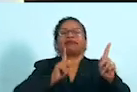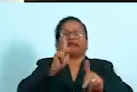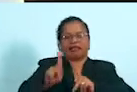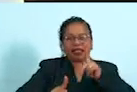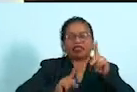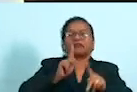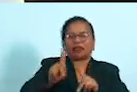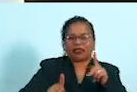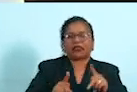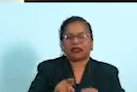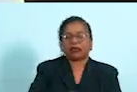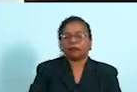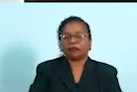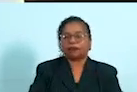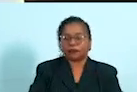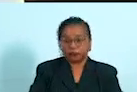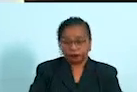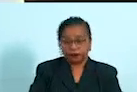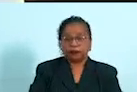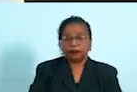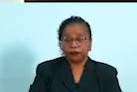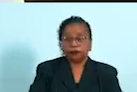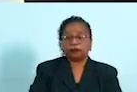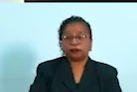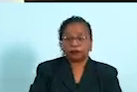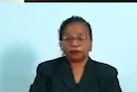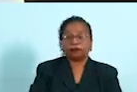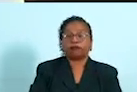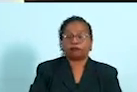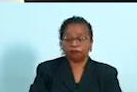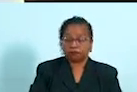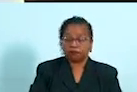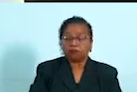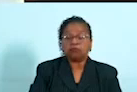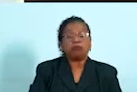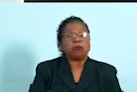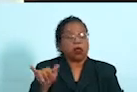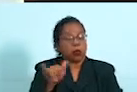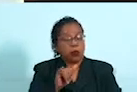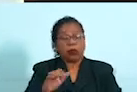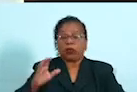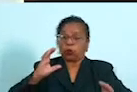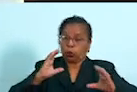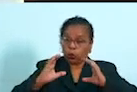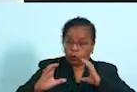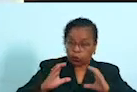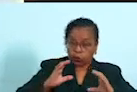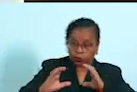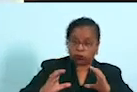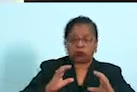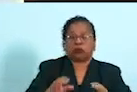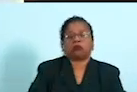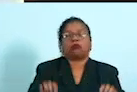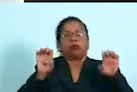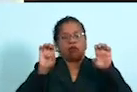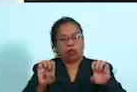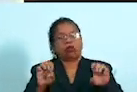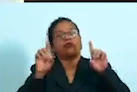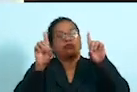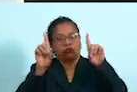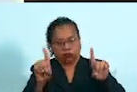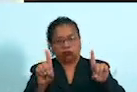Yo deseo sugerir un tema de comunicación y cooperación entre nuestros